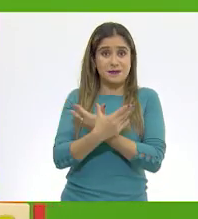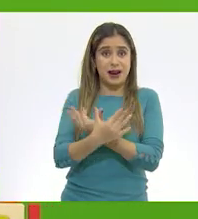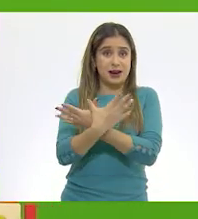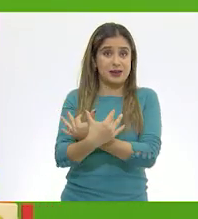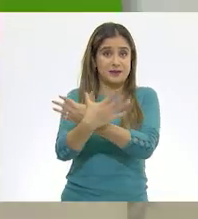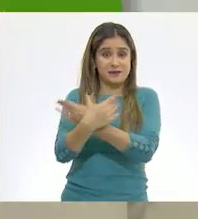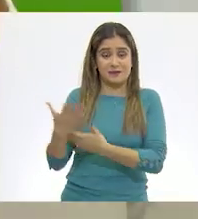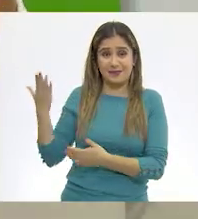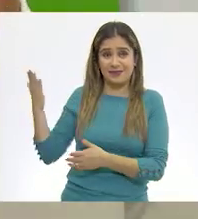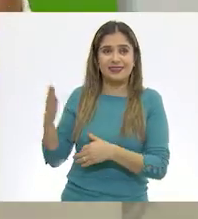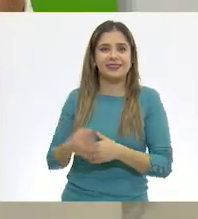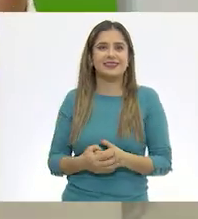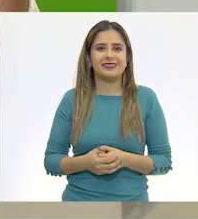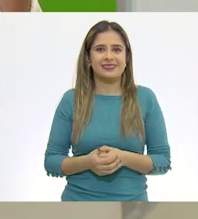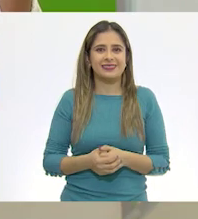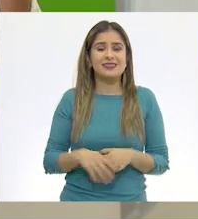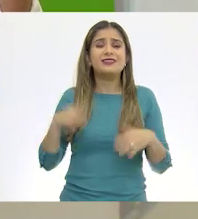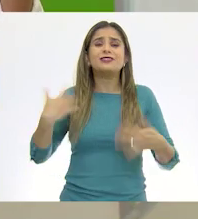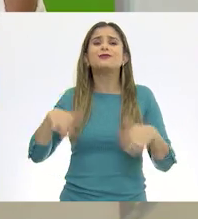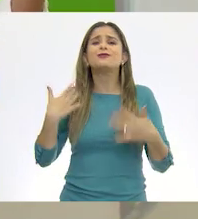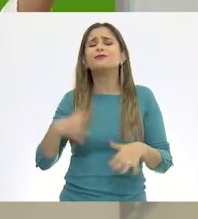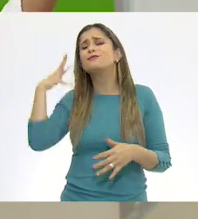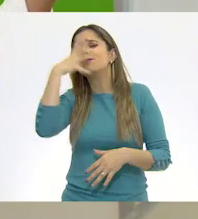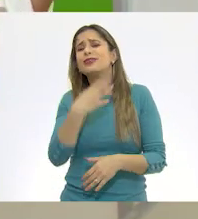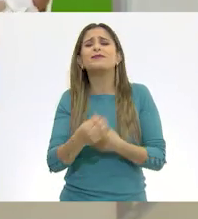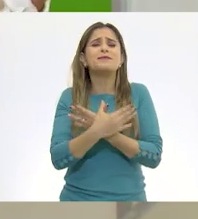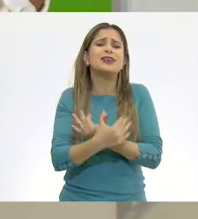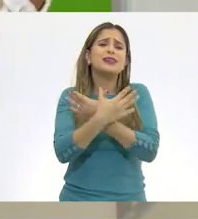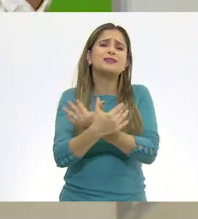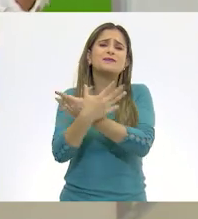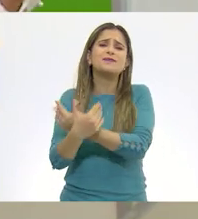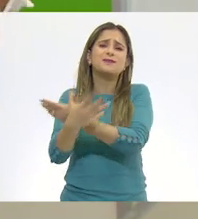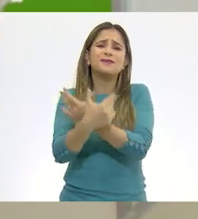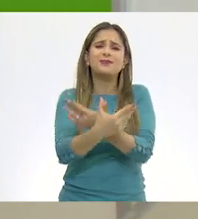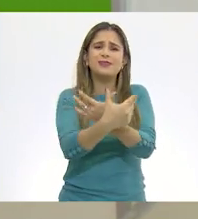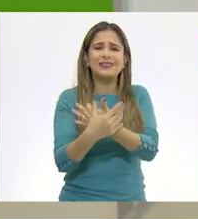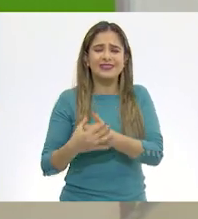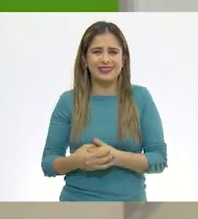mariposa. ¡Uy, mariposas!